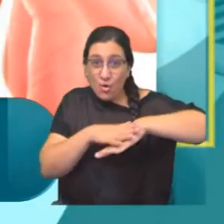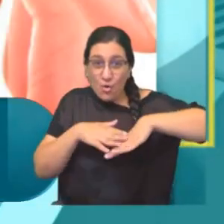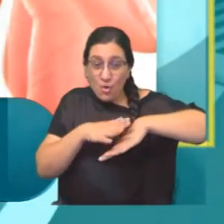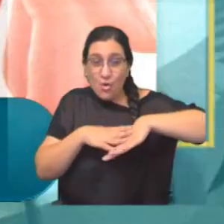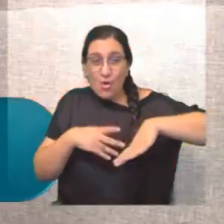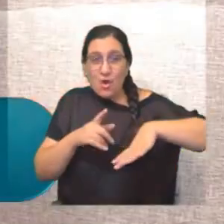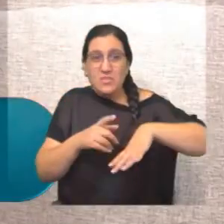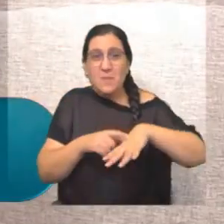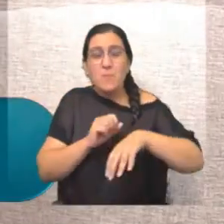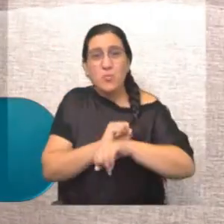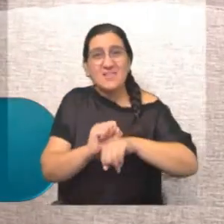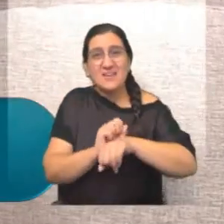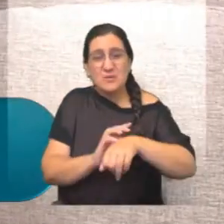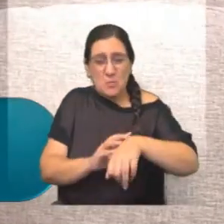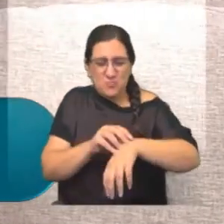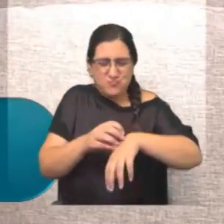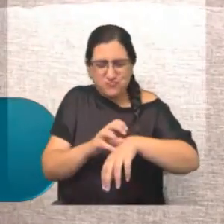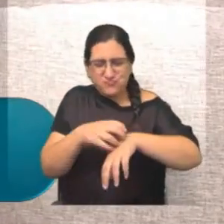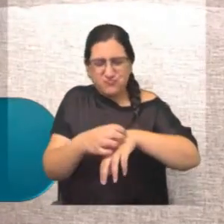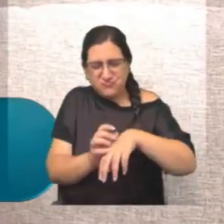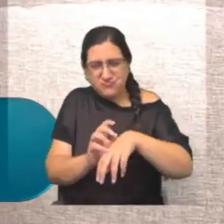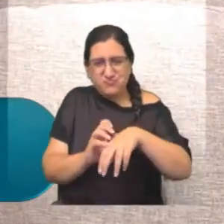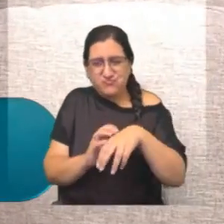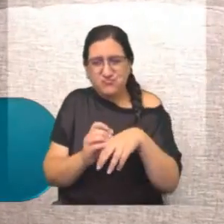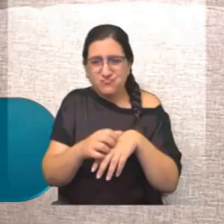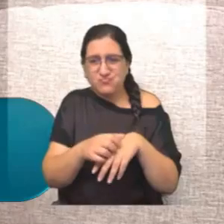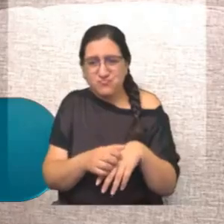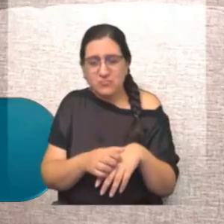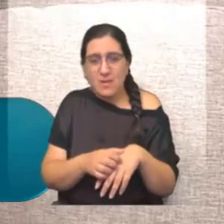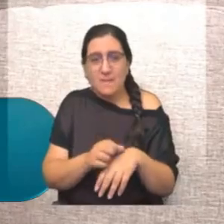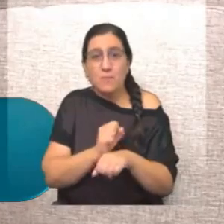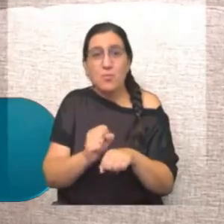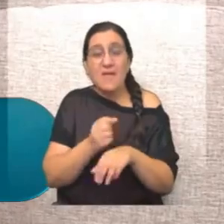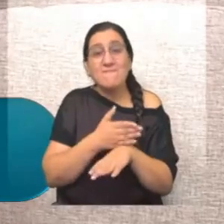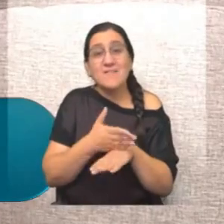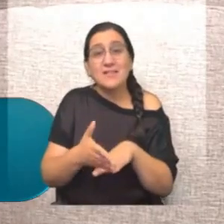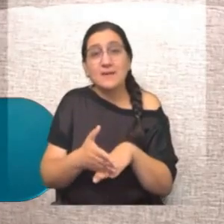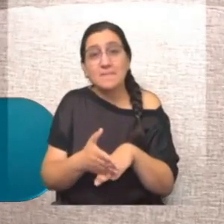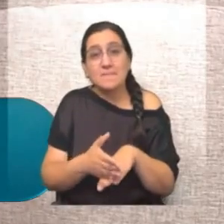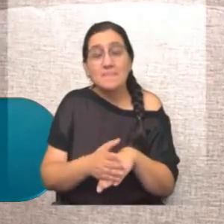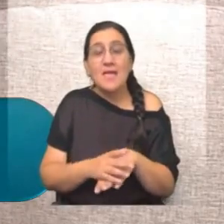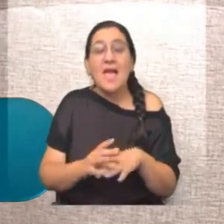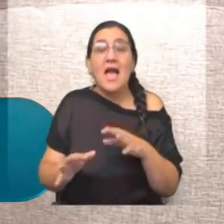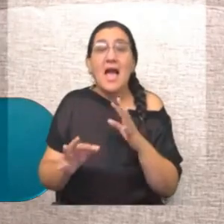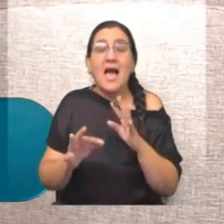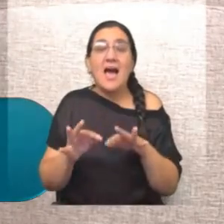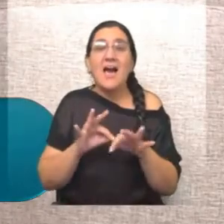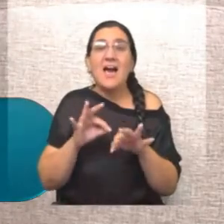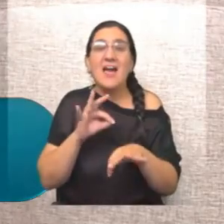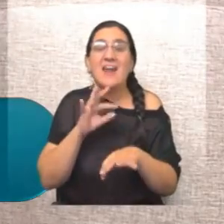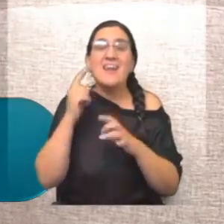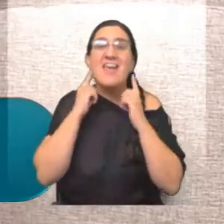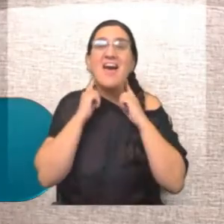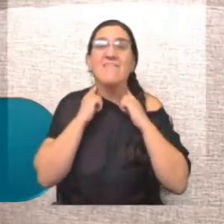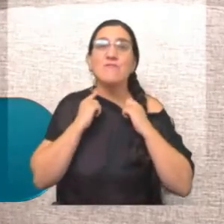después pueden tener otras consecuencias, porque si tú tenés una adherencia en la mano, puede afectar a regiones nerviosas, diferentes nervios que pasan más superficiales de